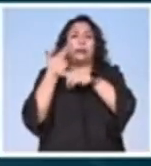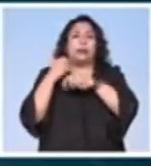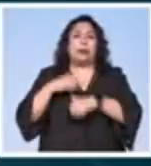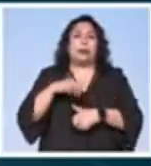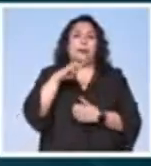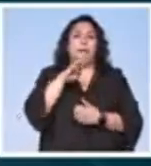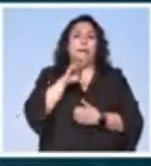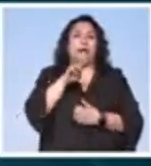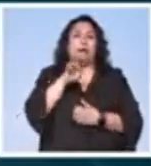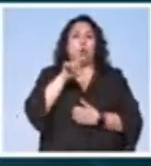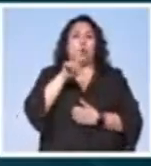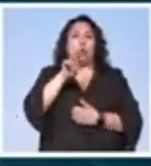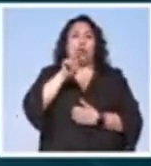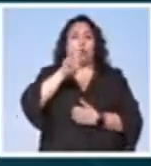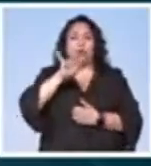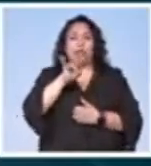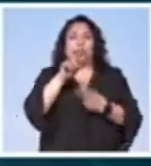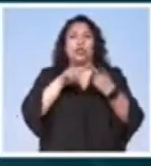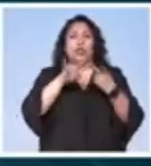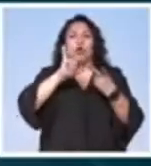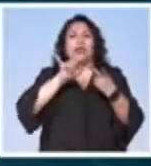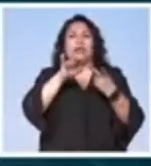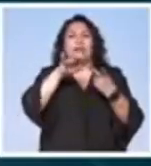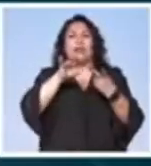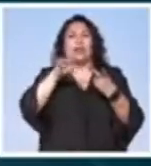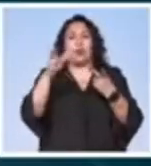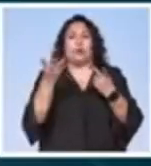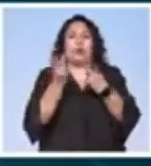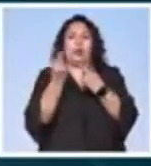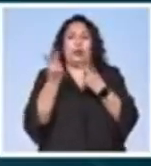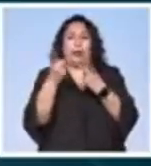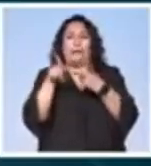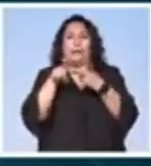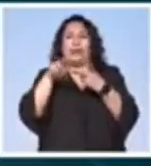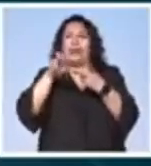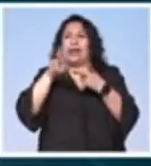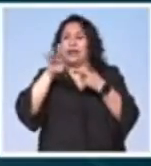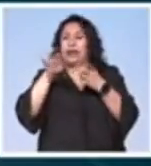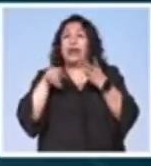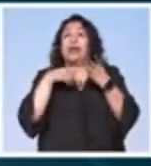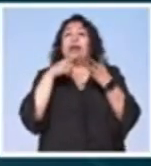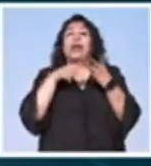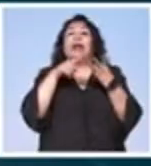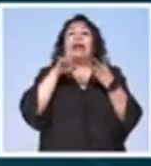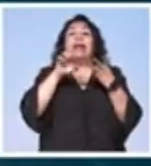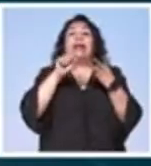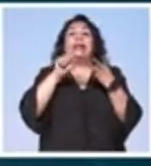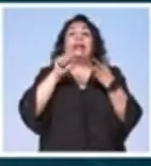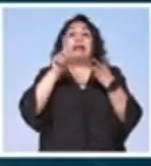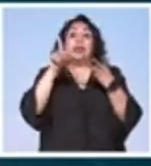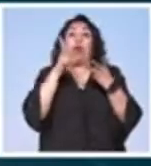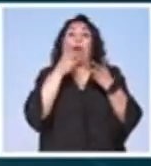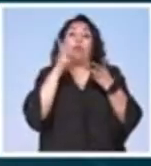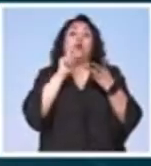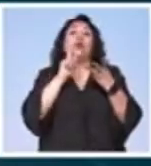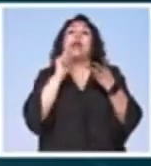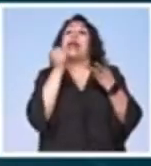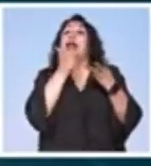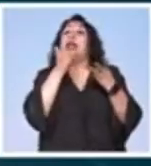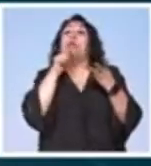Manuel Trujillo, de Jimena Cuevas, amiga cercana de Ricardo Nikolayevsky, y de Neyvi Estrada, alumna del artista.